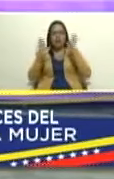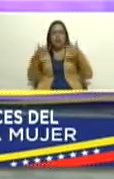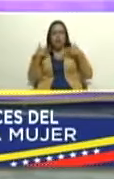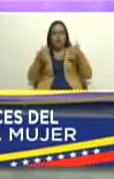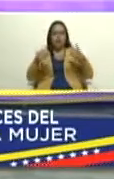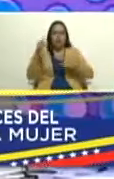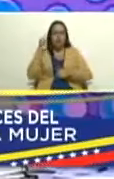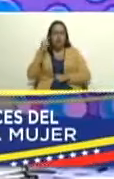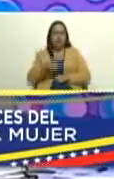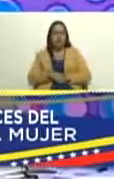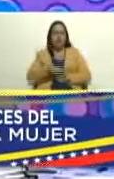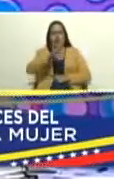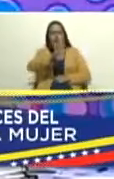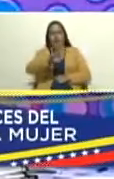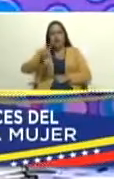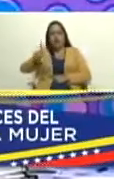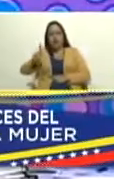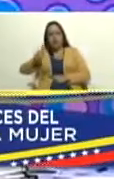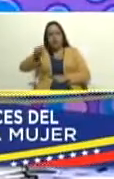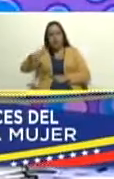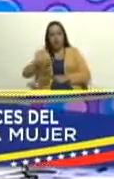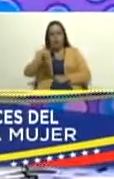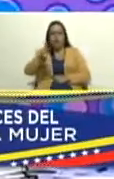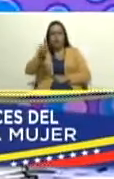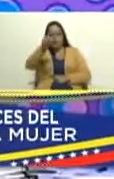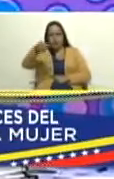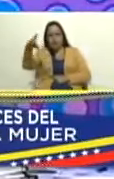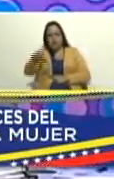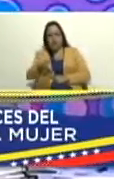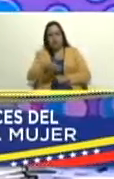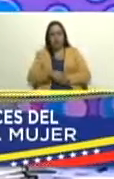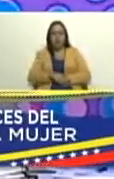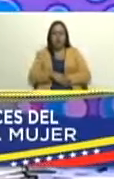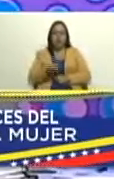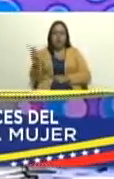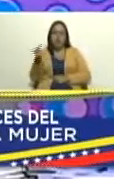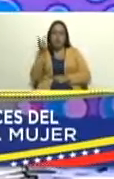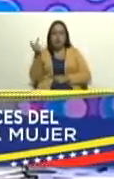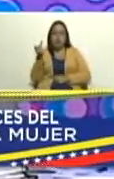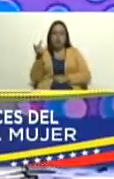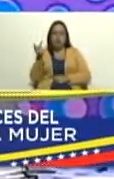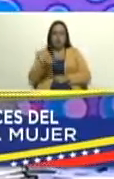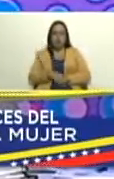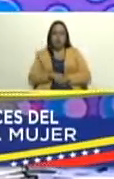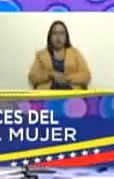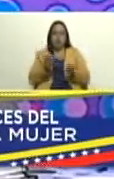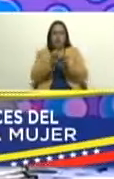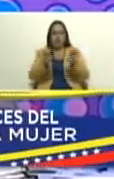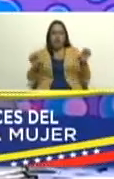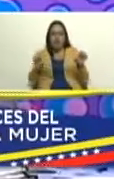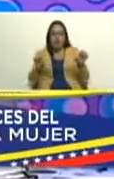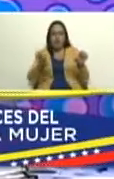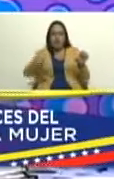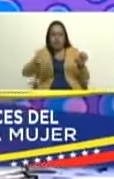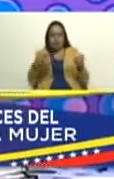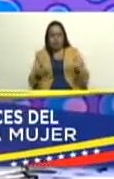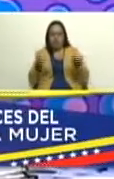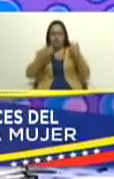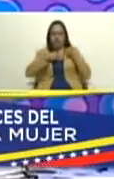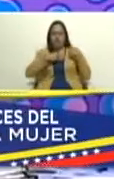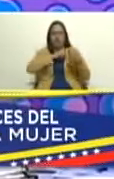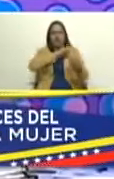41.1%. En segundo lugar, Educación para el empoderamiento de la